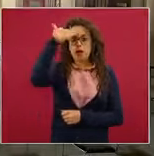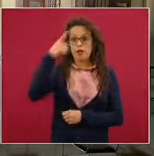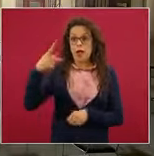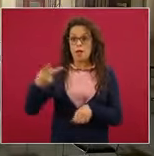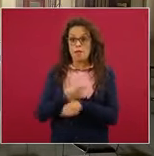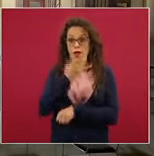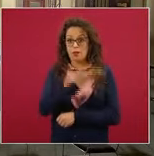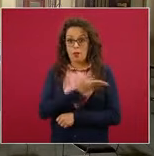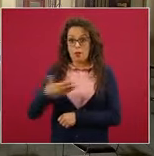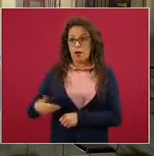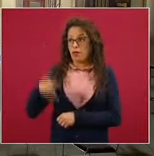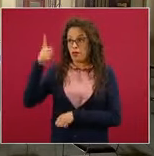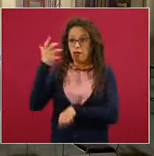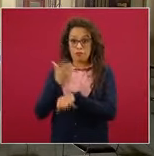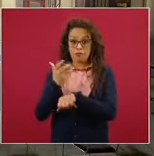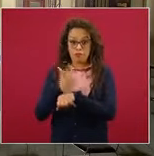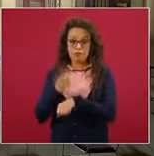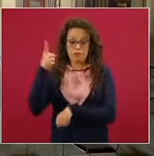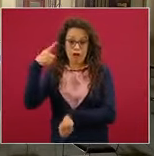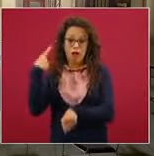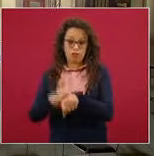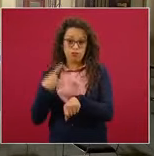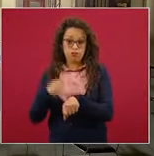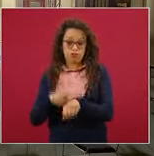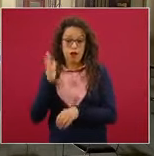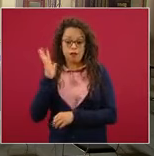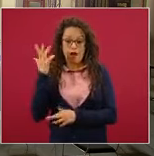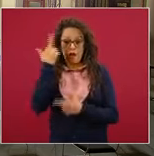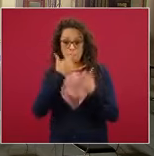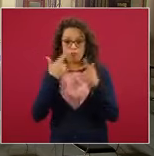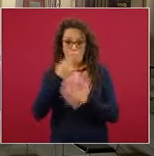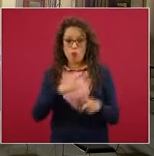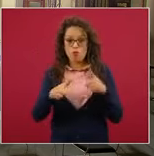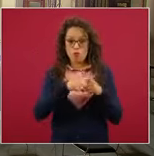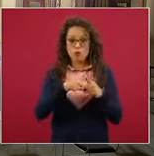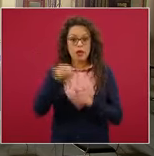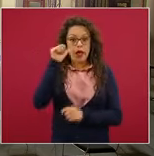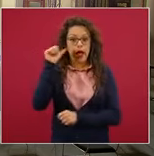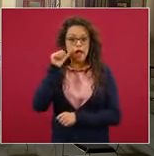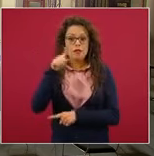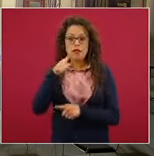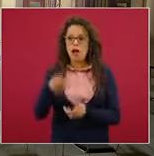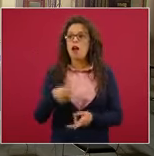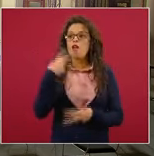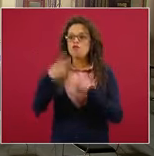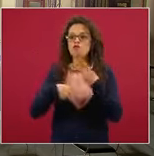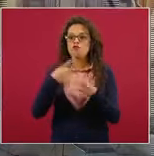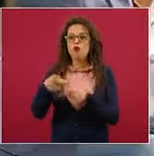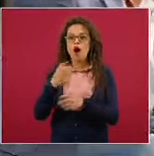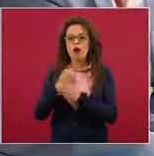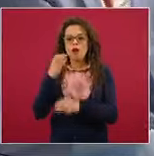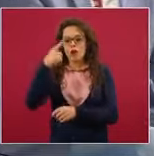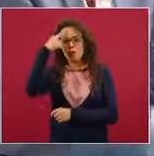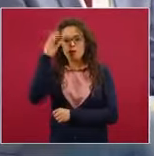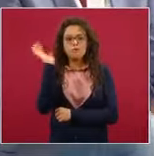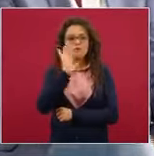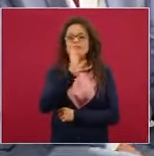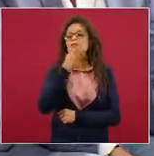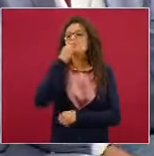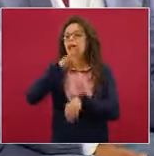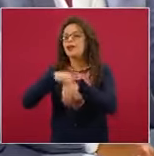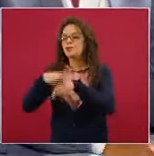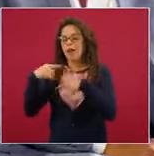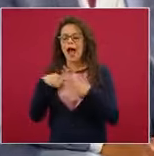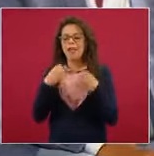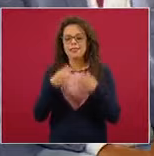Unidos, Donald Trump, que se enfermó, salió positivo y ayer tuvo que salir en camioneta para saludar a sus simpatizantes de que pues estaba bien.